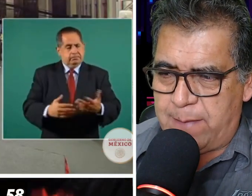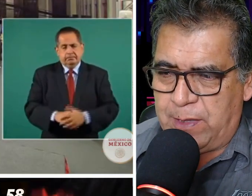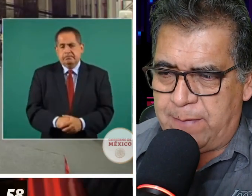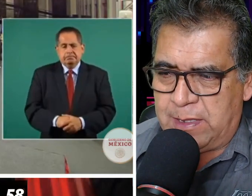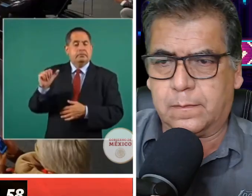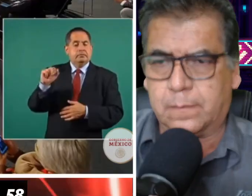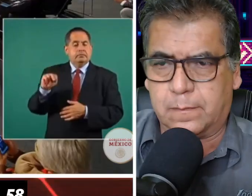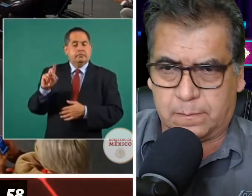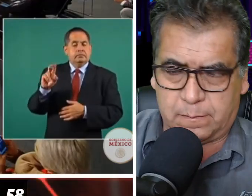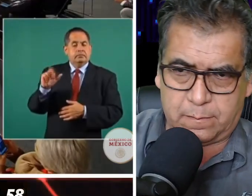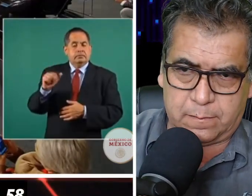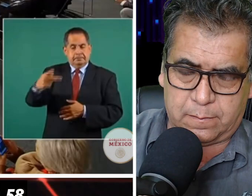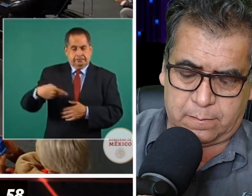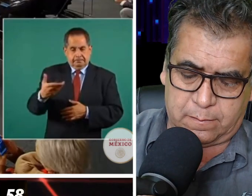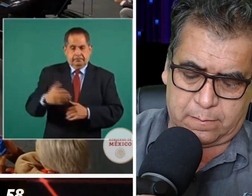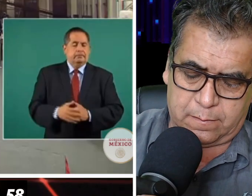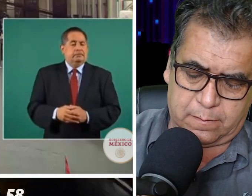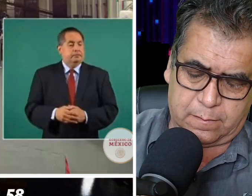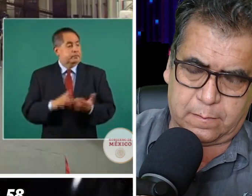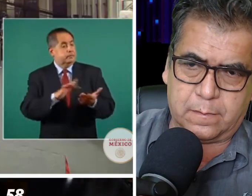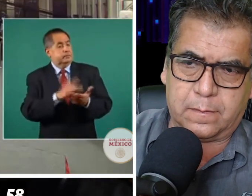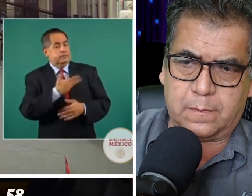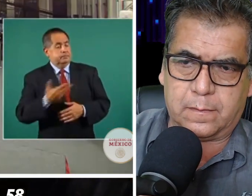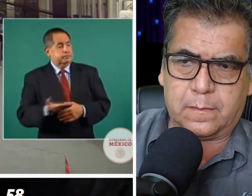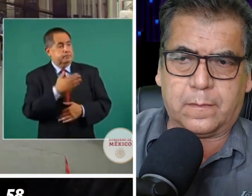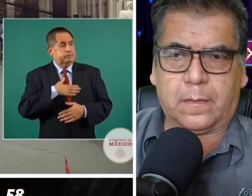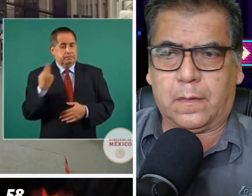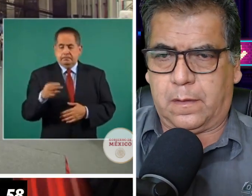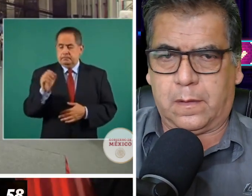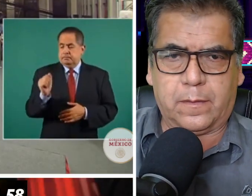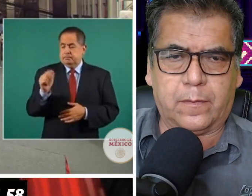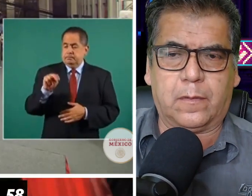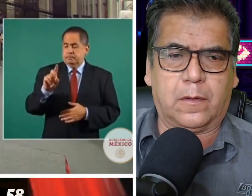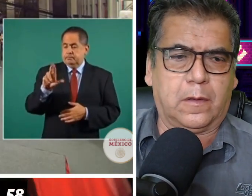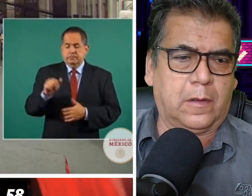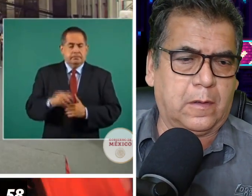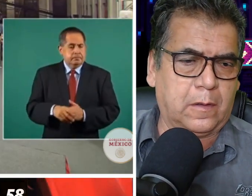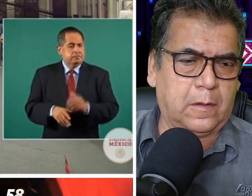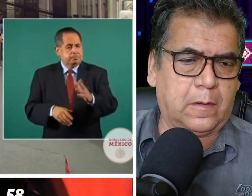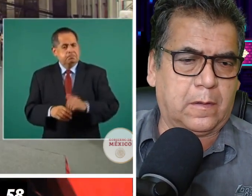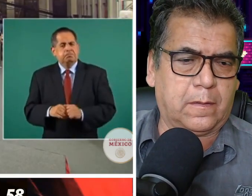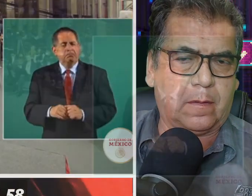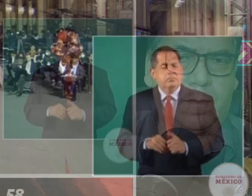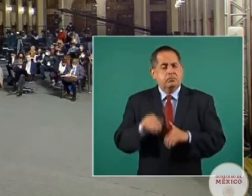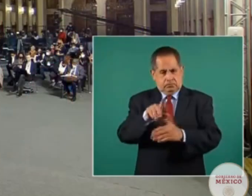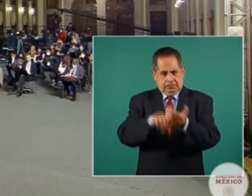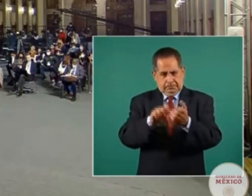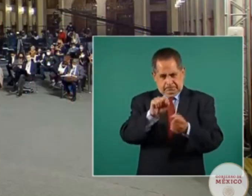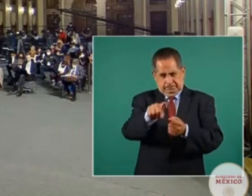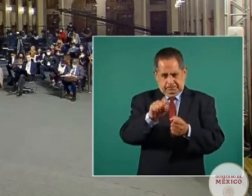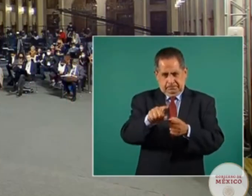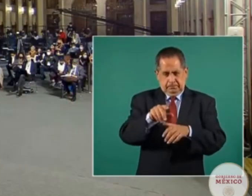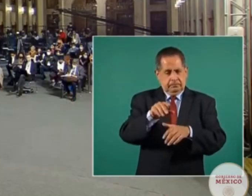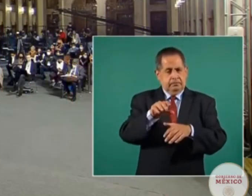muy rápidamente. Gracias, presidente. Sandra Aguilera, del Grupo Larsa Comunicaciones. A propósito de lo que está hablando, presidente,